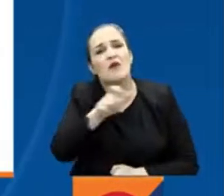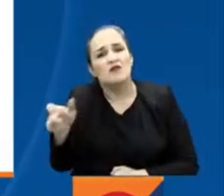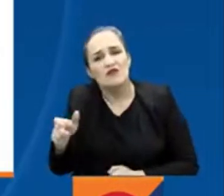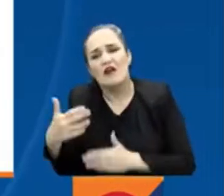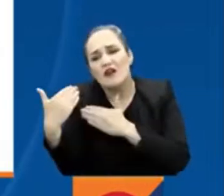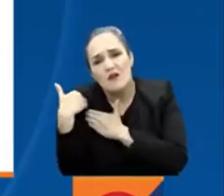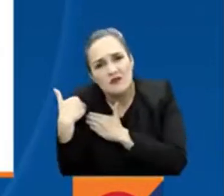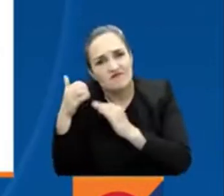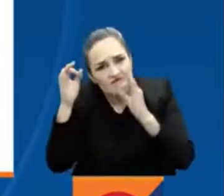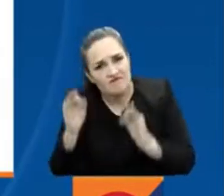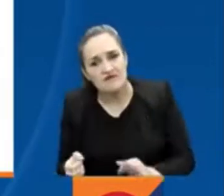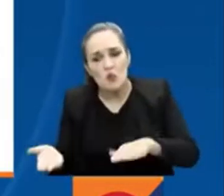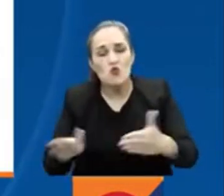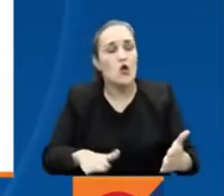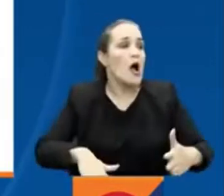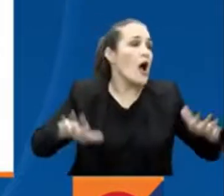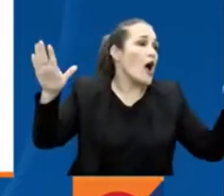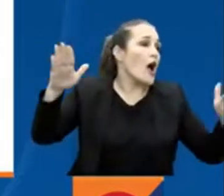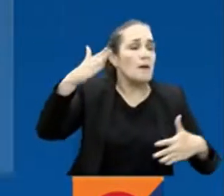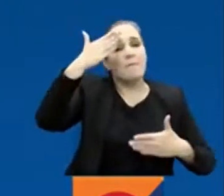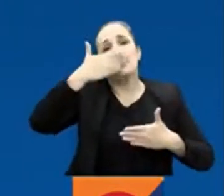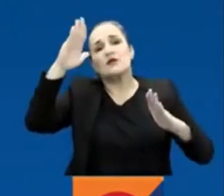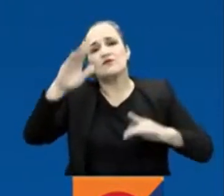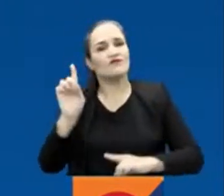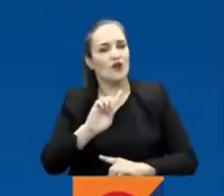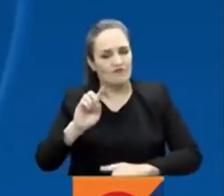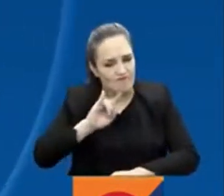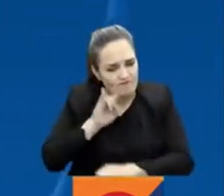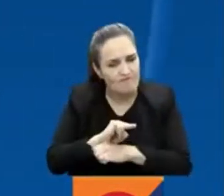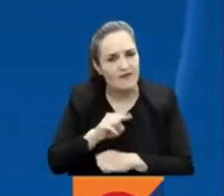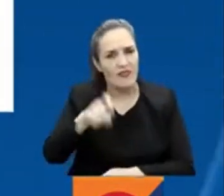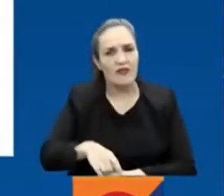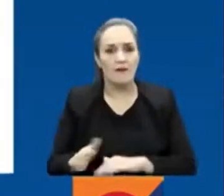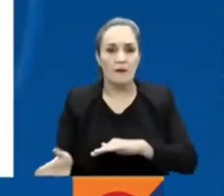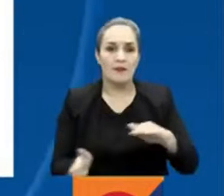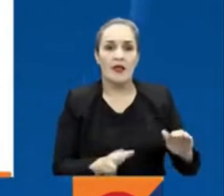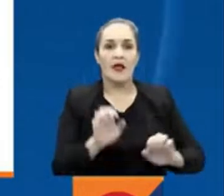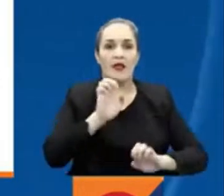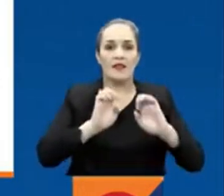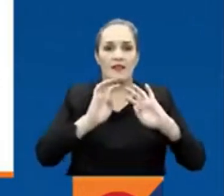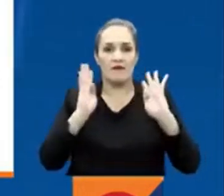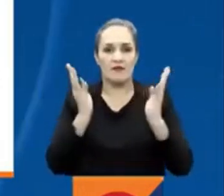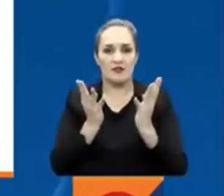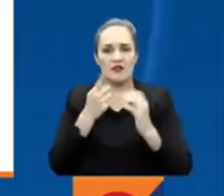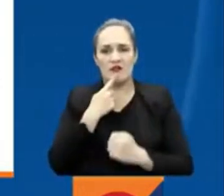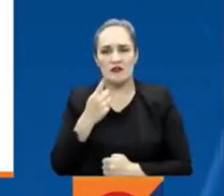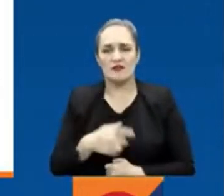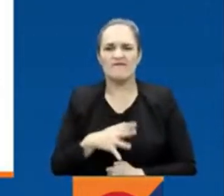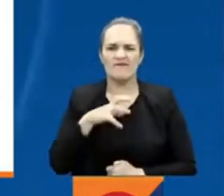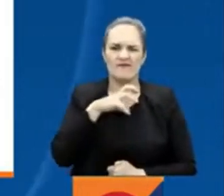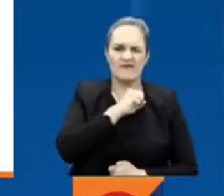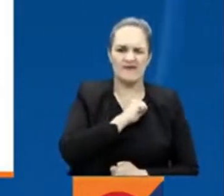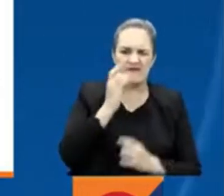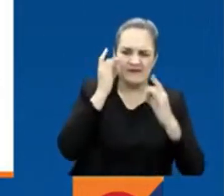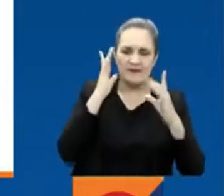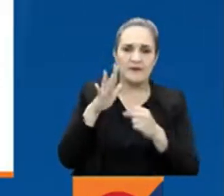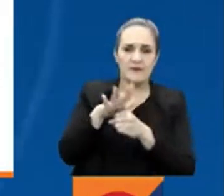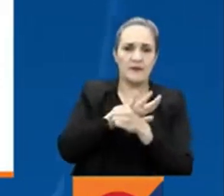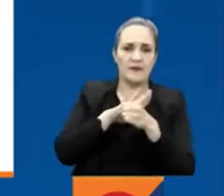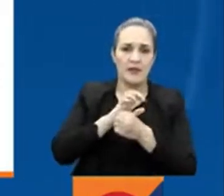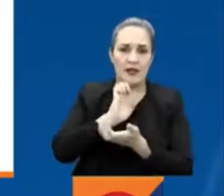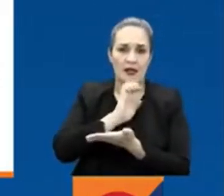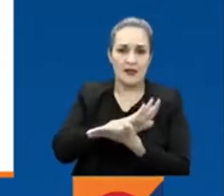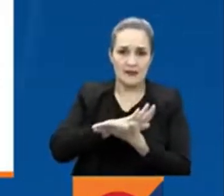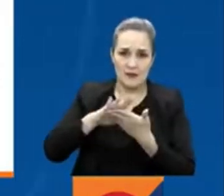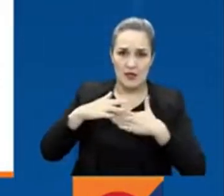nadie que responda? Cierro comillas. La Defensoría del Pueblo también se pronunció, abro comillas, lamentamos la tragedia ocurrida en el